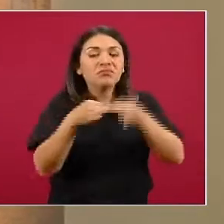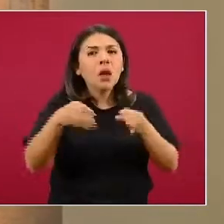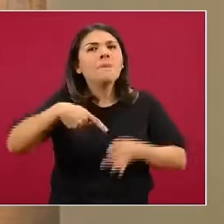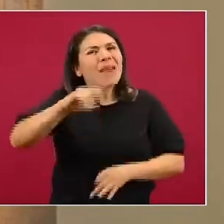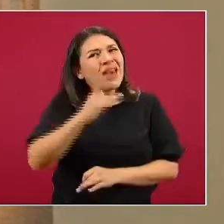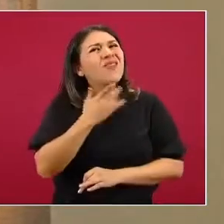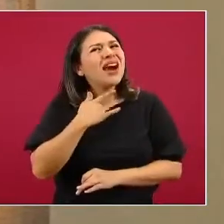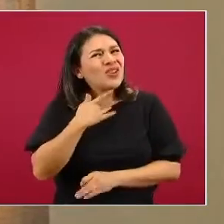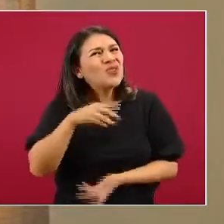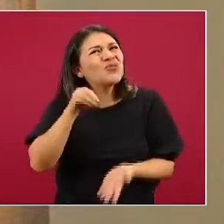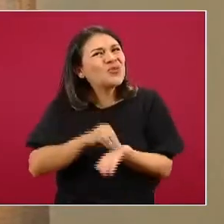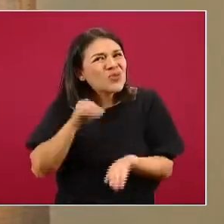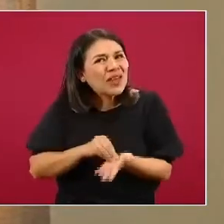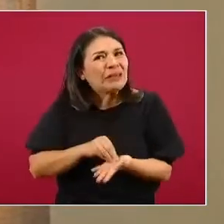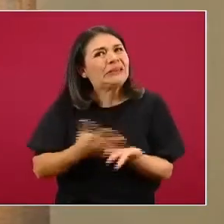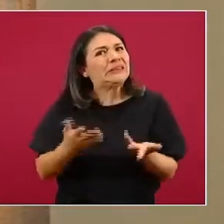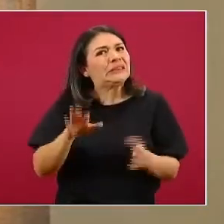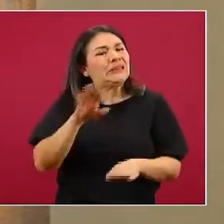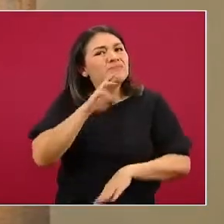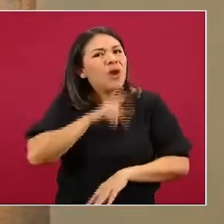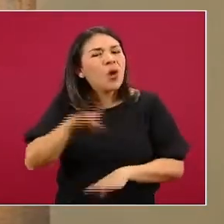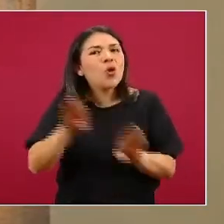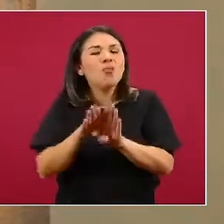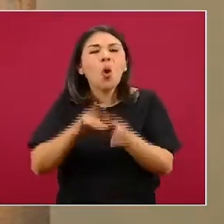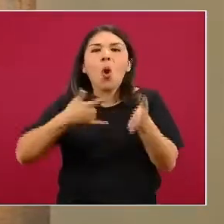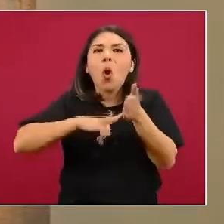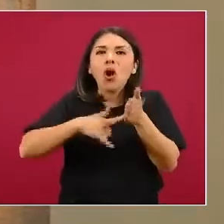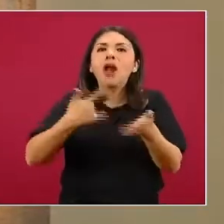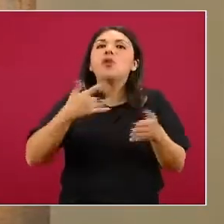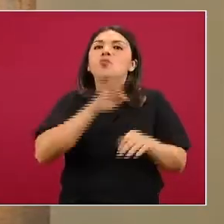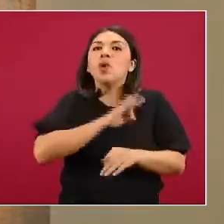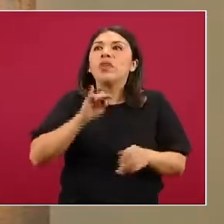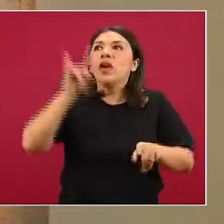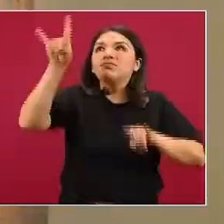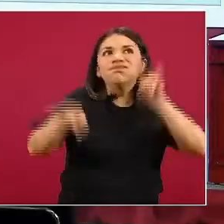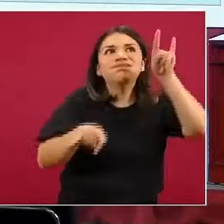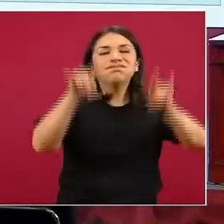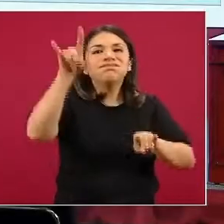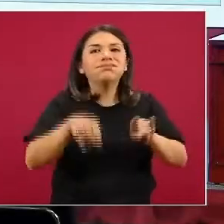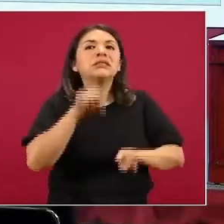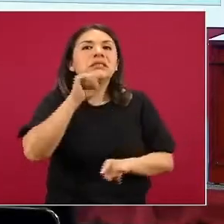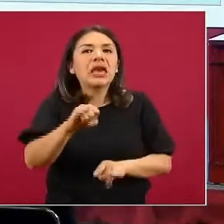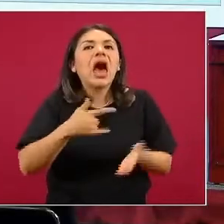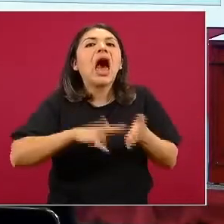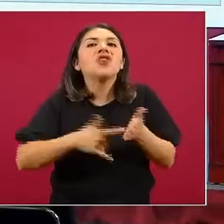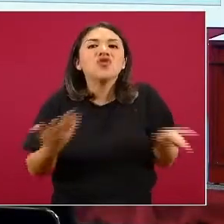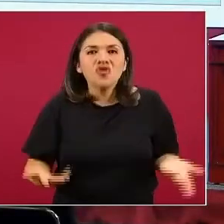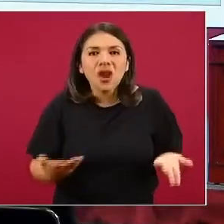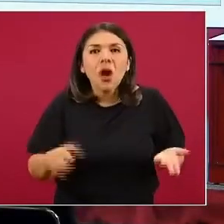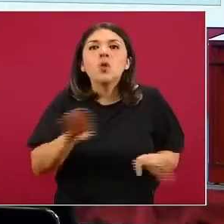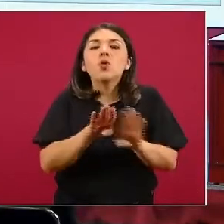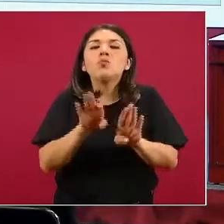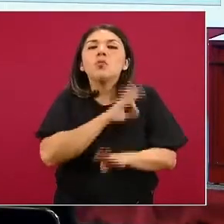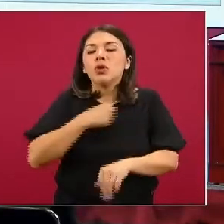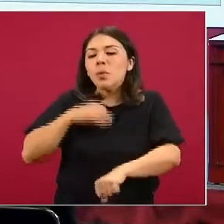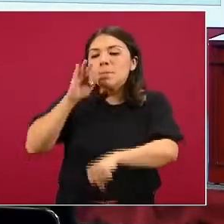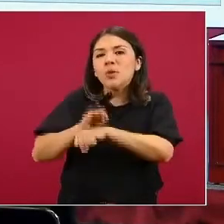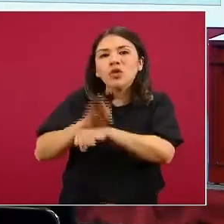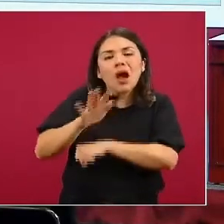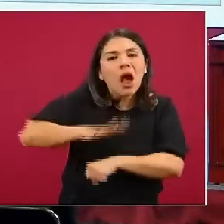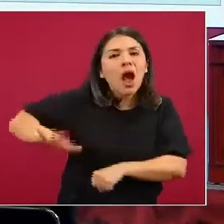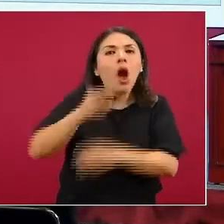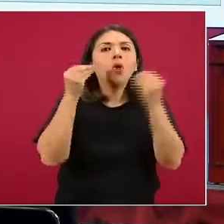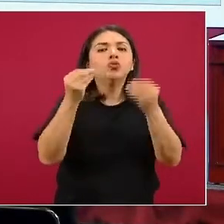estamos tratando de mejorar los horarios en los que se pueden pasar estos comerciales y de qué manera proteger a la